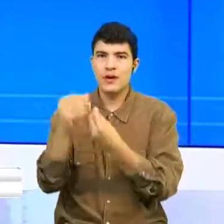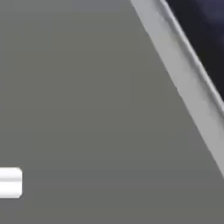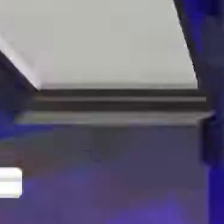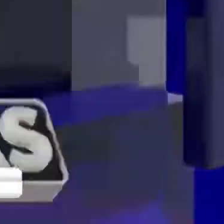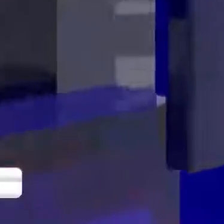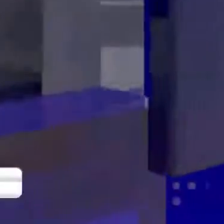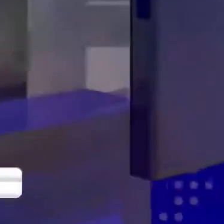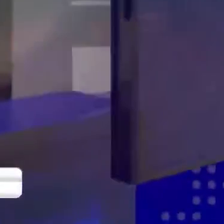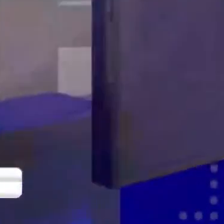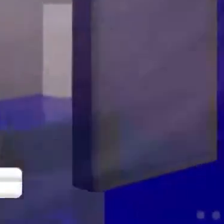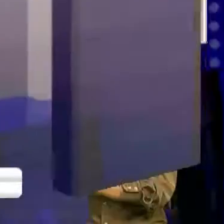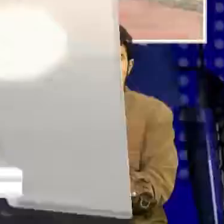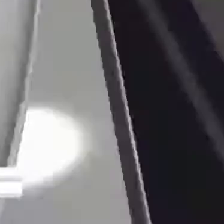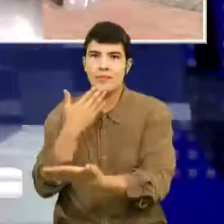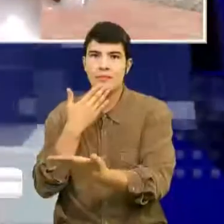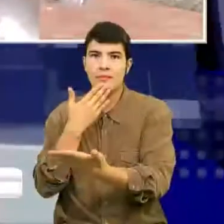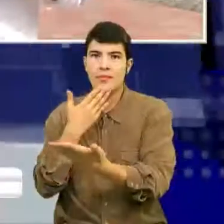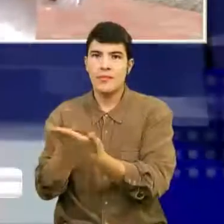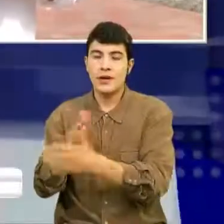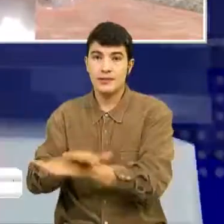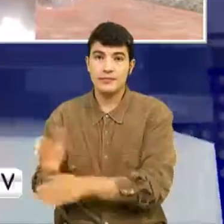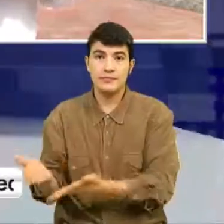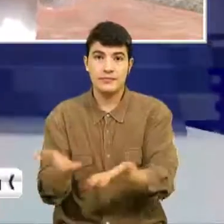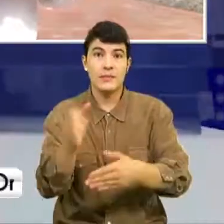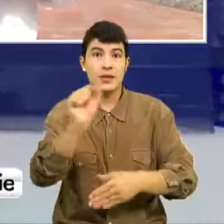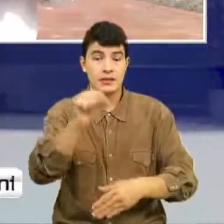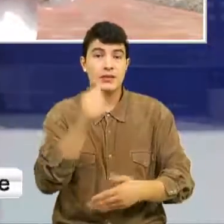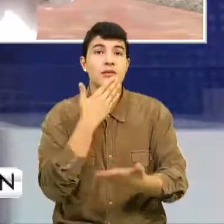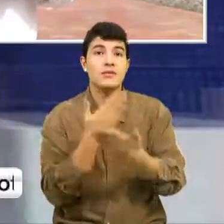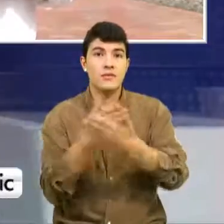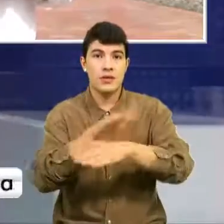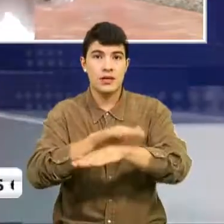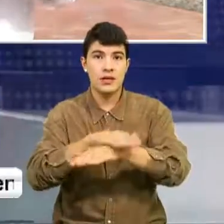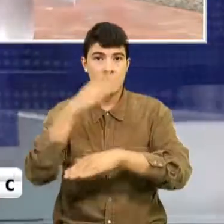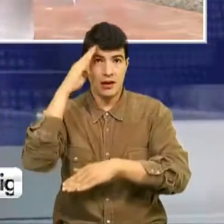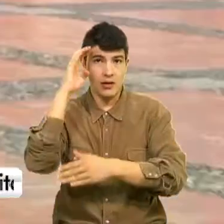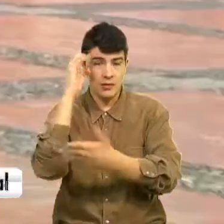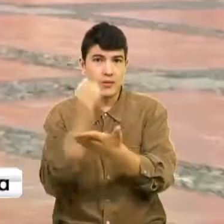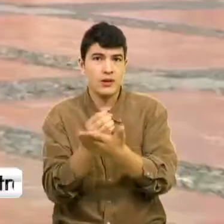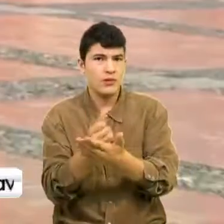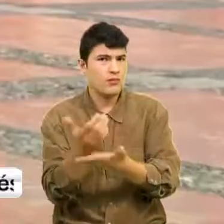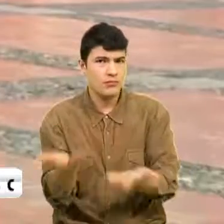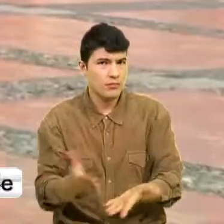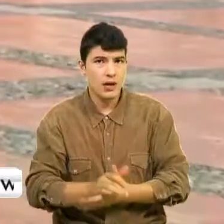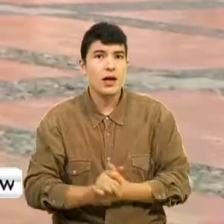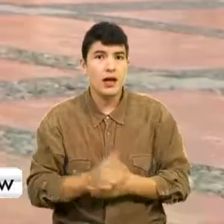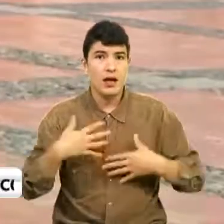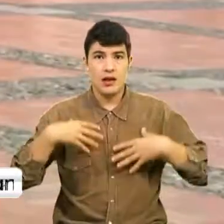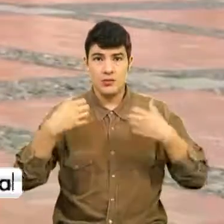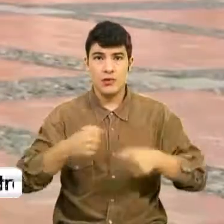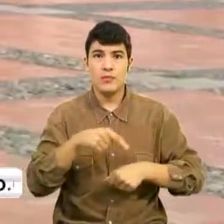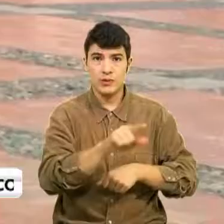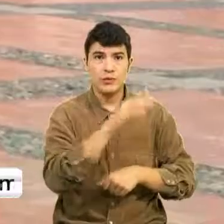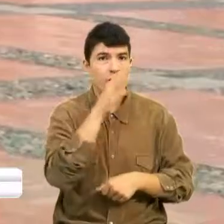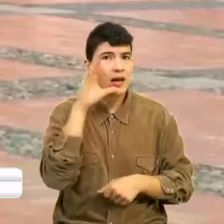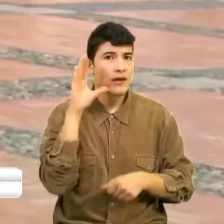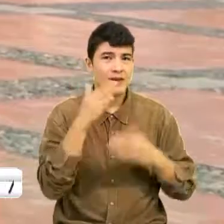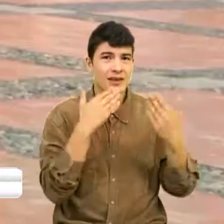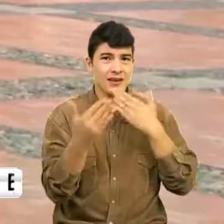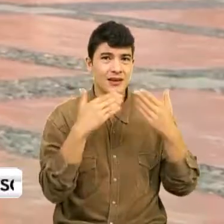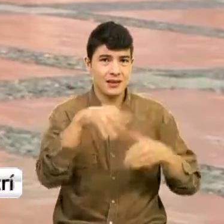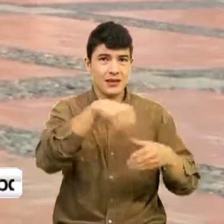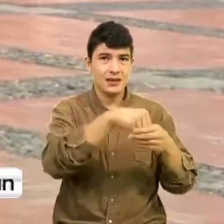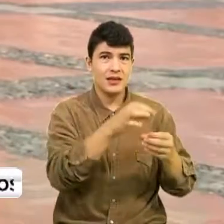buenas tardes así muy buenas tardes por lo que las autoridades han manifestado es que el propietario de una finca zona rural del municipio